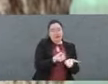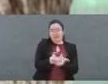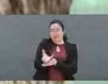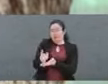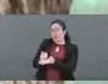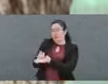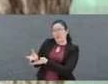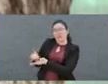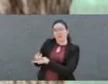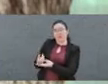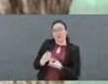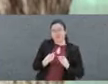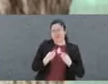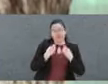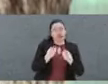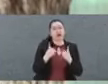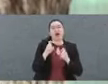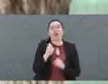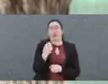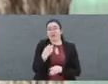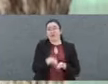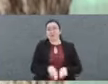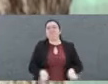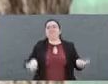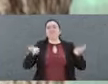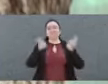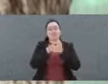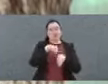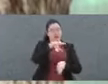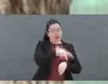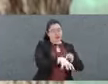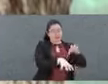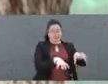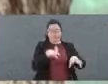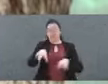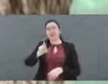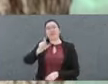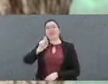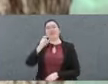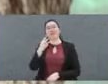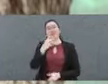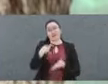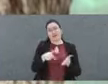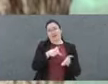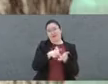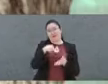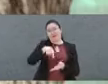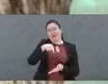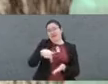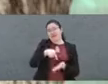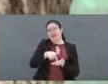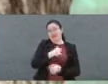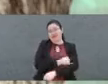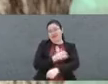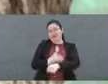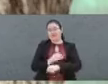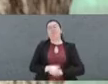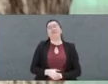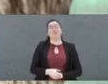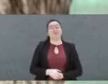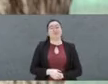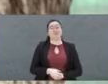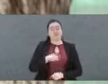objetivo de la sectorización de los 23 sectores aquí en Iztacalco. Aquí en Iztacalco la mayor